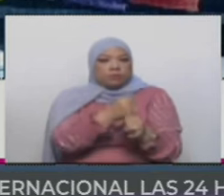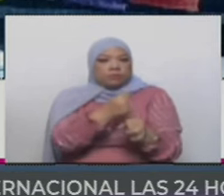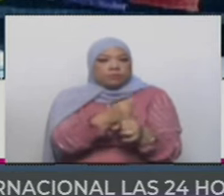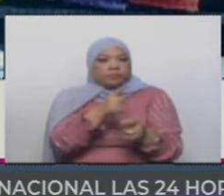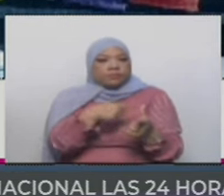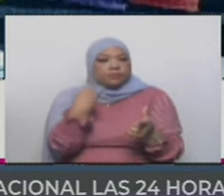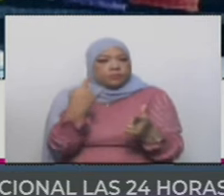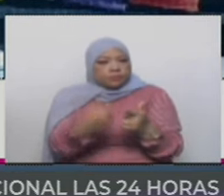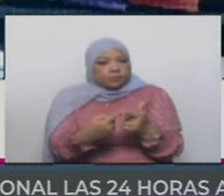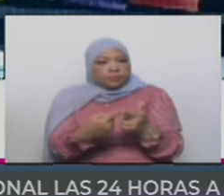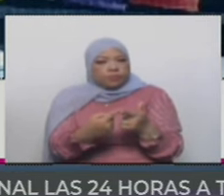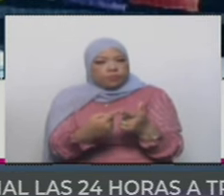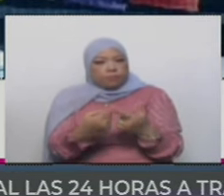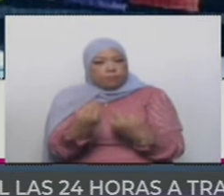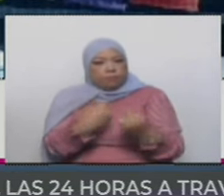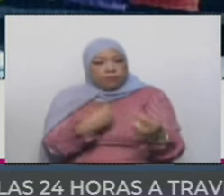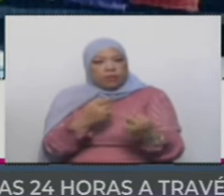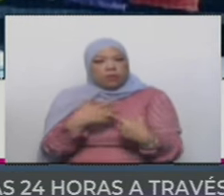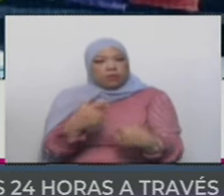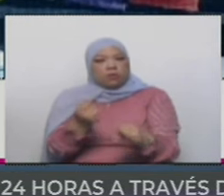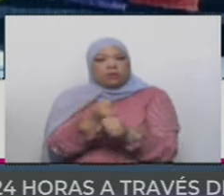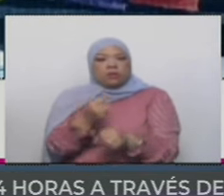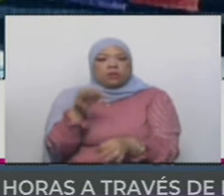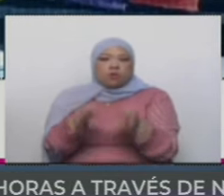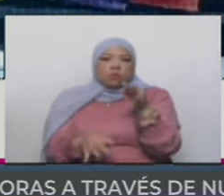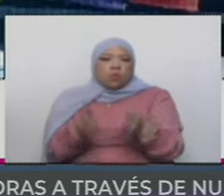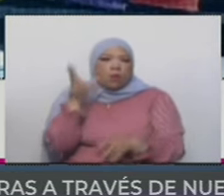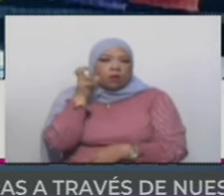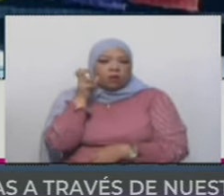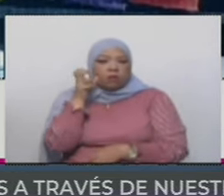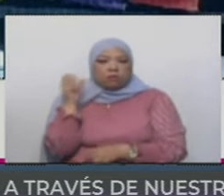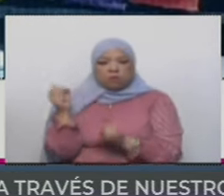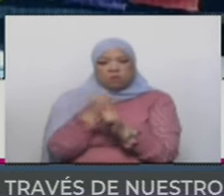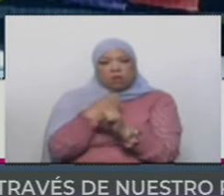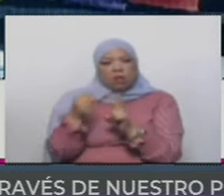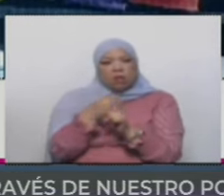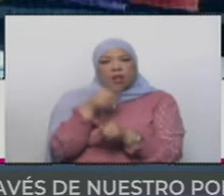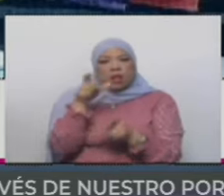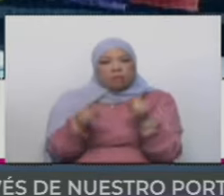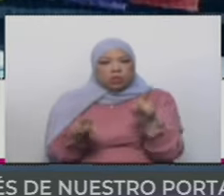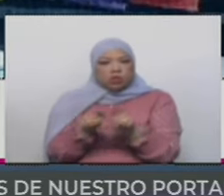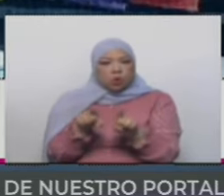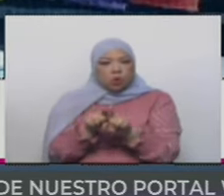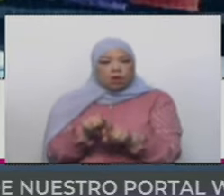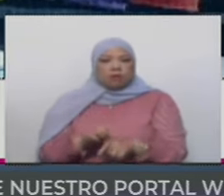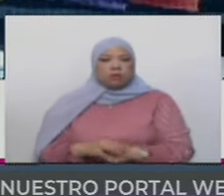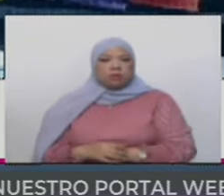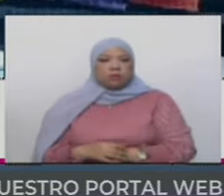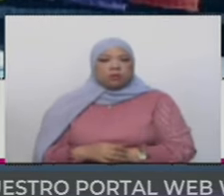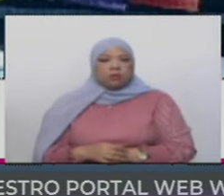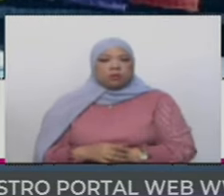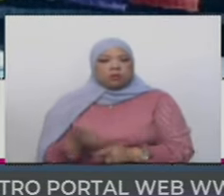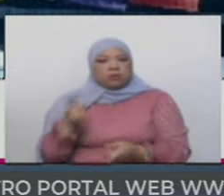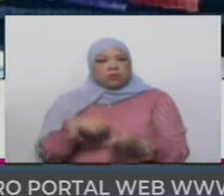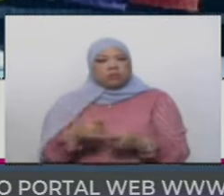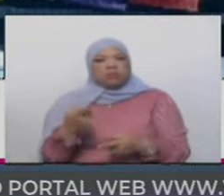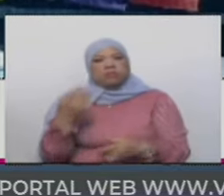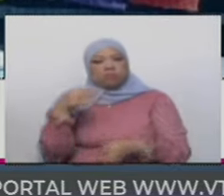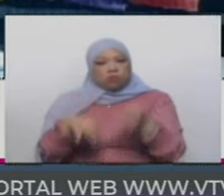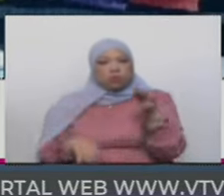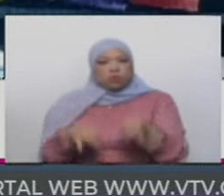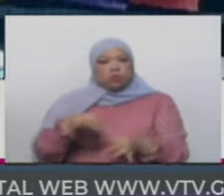entonces desprecia a los demás, no escucha a los demás, patea a los demás. Si está bajo mi